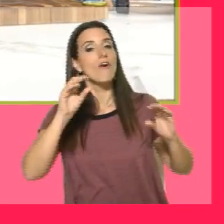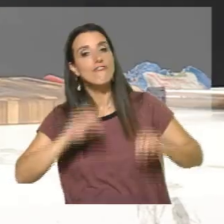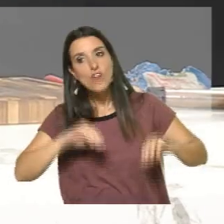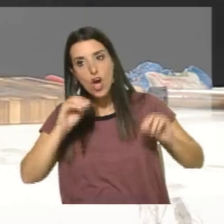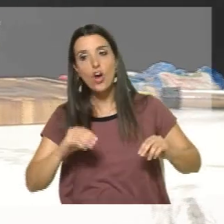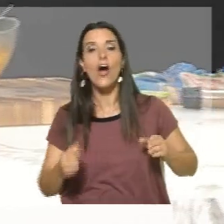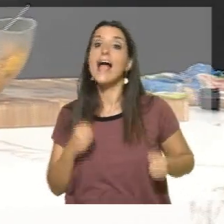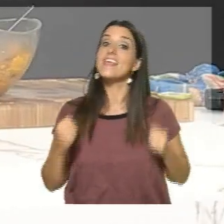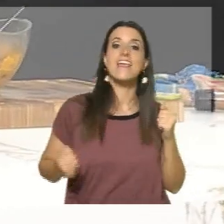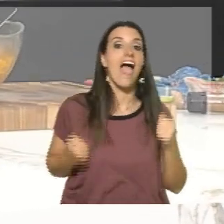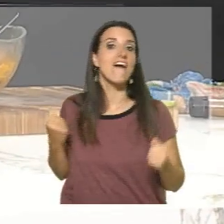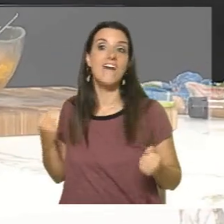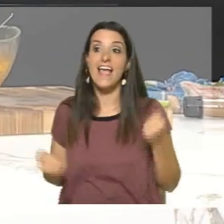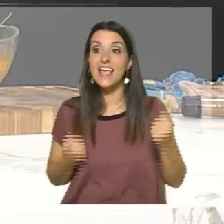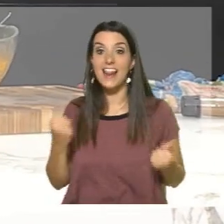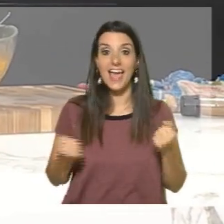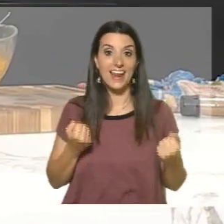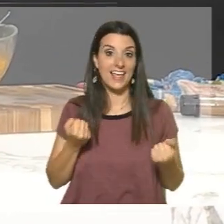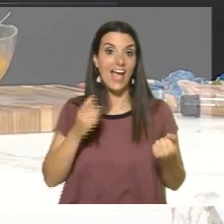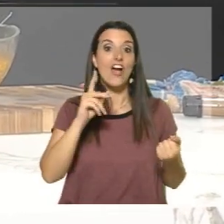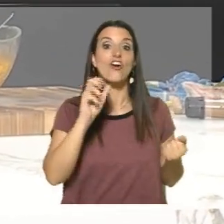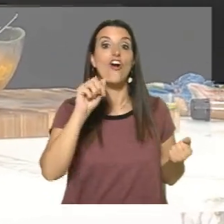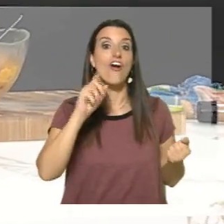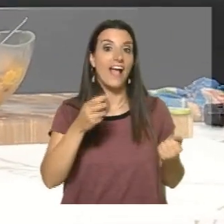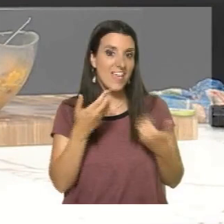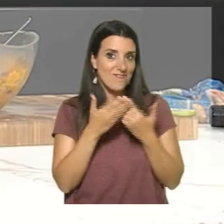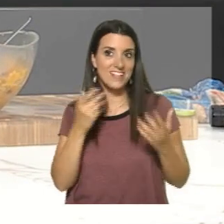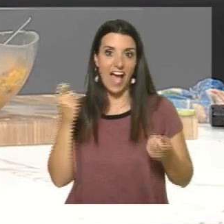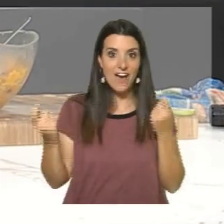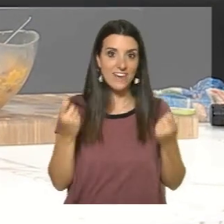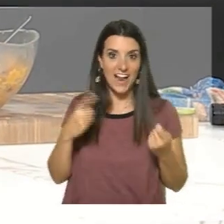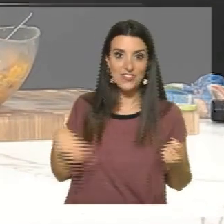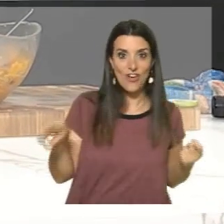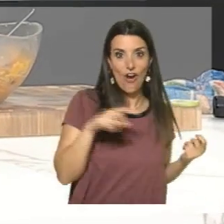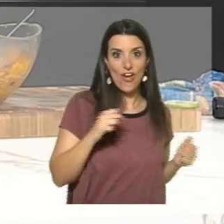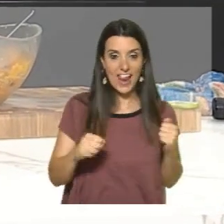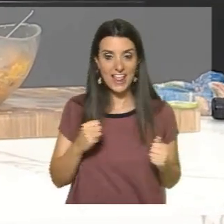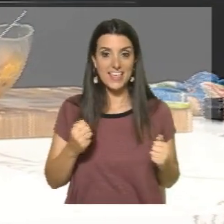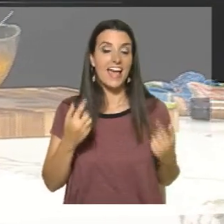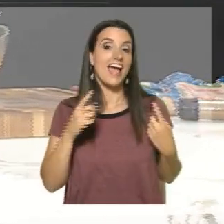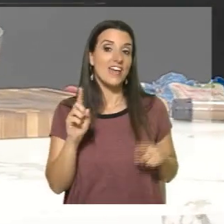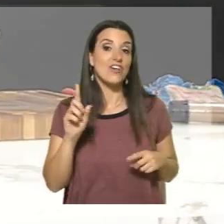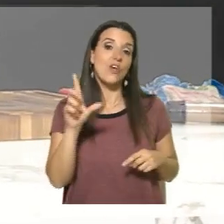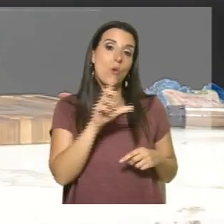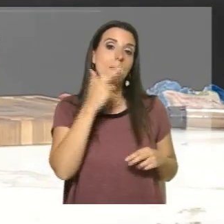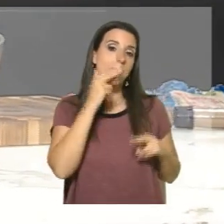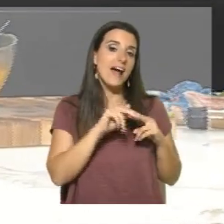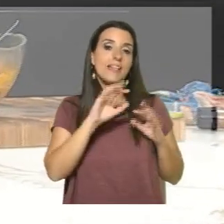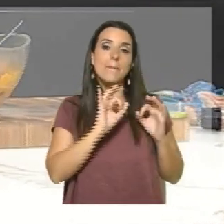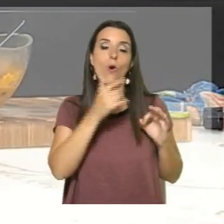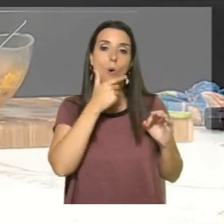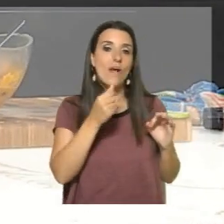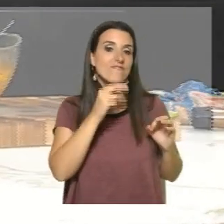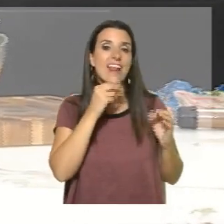con Seba, ponemos la conga, universo paralelo, y ahí te empezamos con toda la energía. Muy bien. No importa si sea lunes, martes, miércoles,